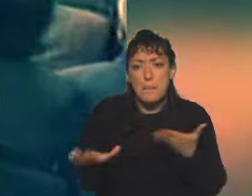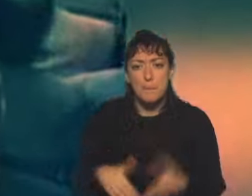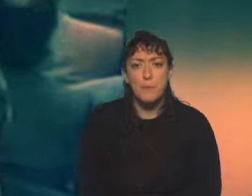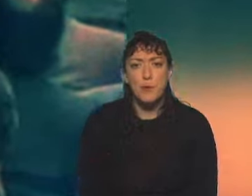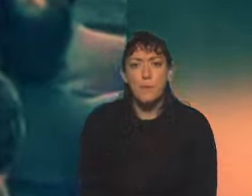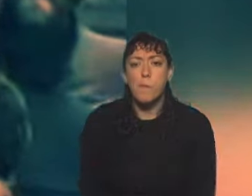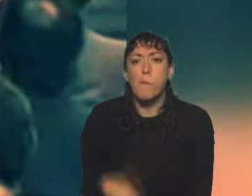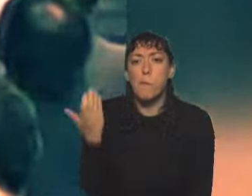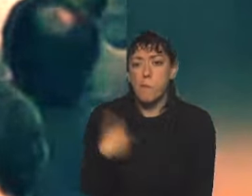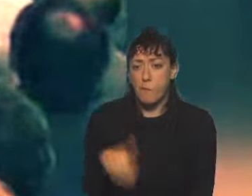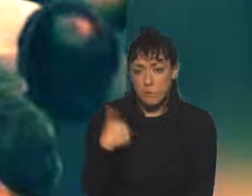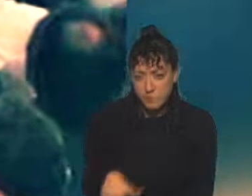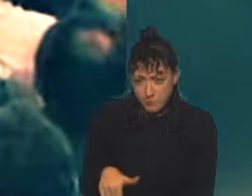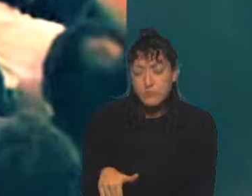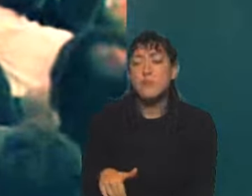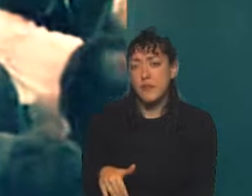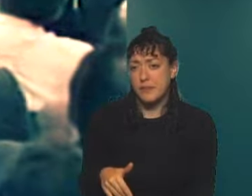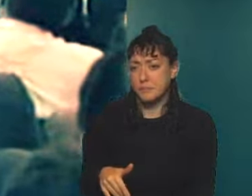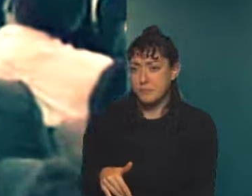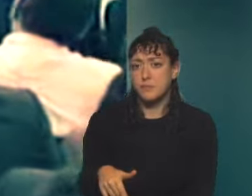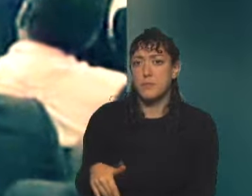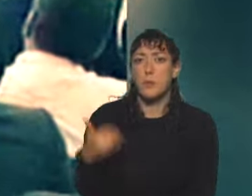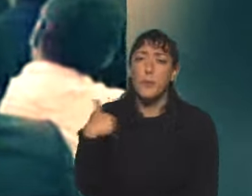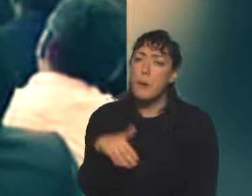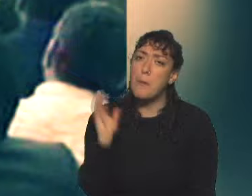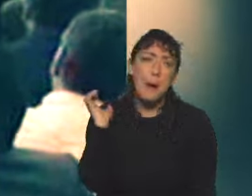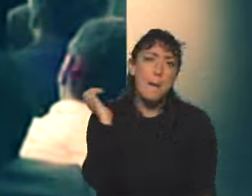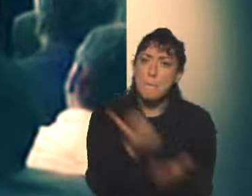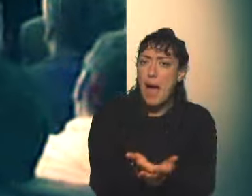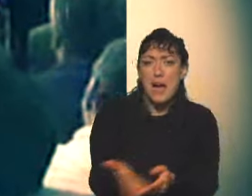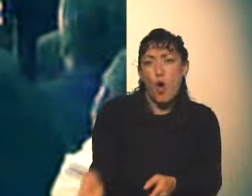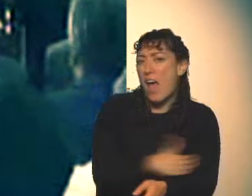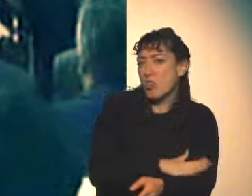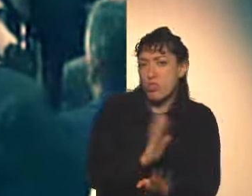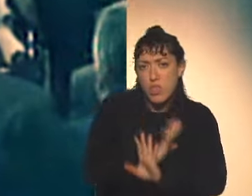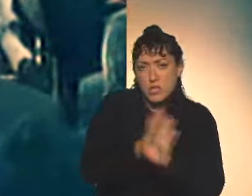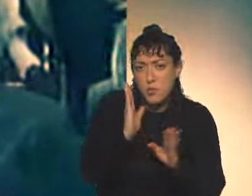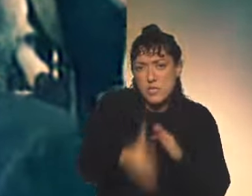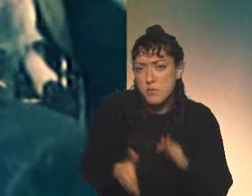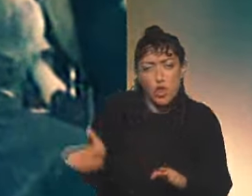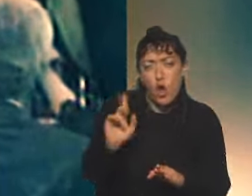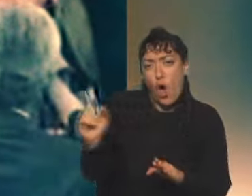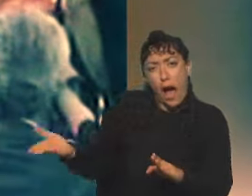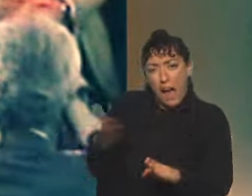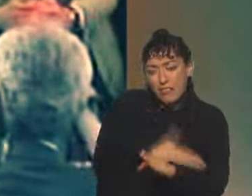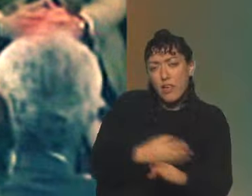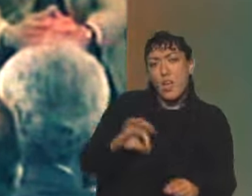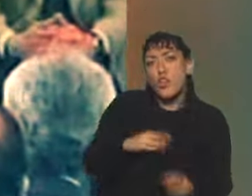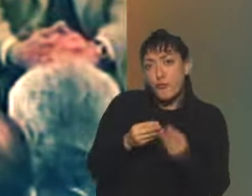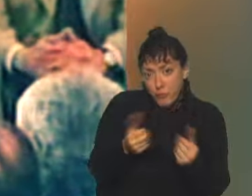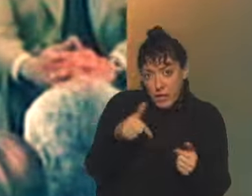La República Argentina abonará anticipadamente al Fondo Monetario Internacional a fin de año